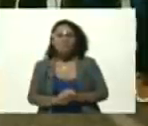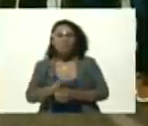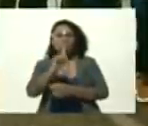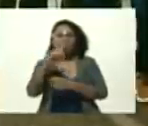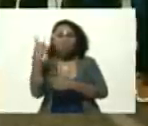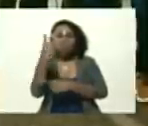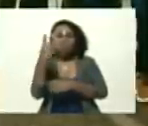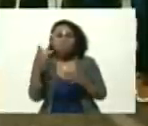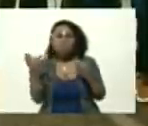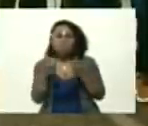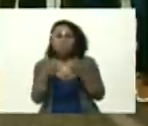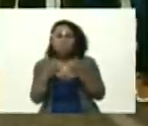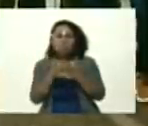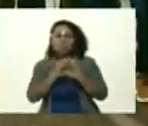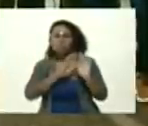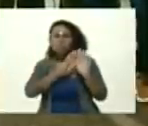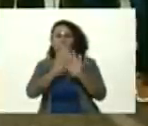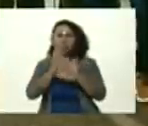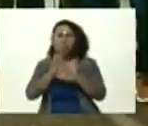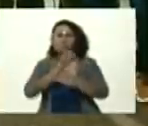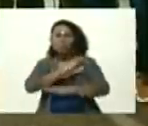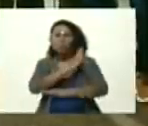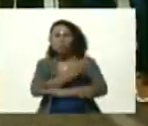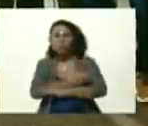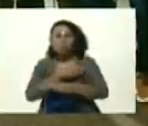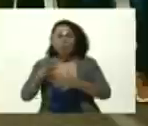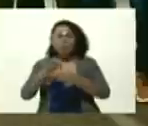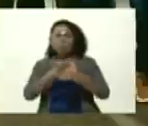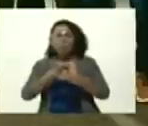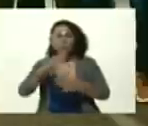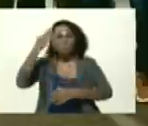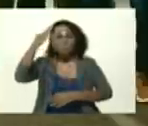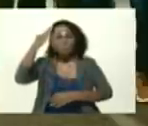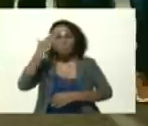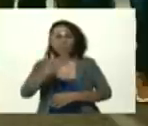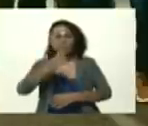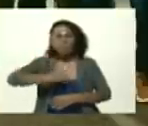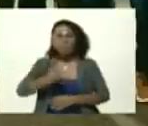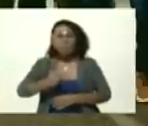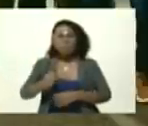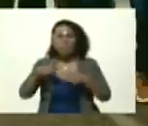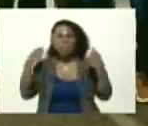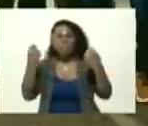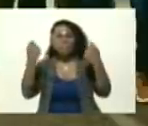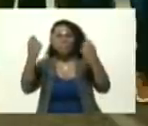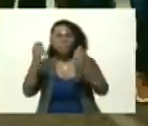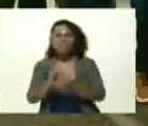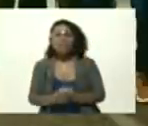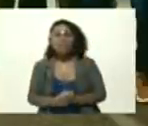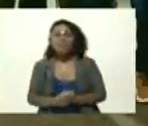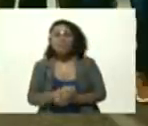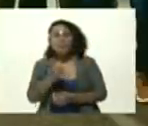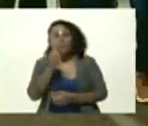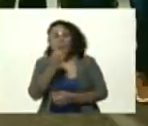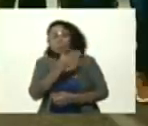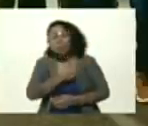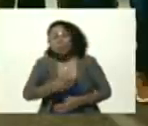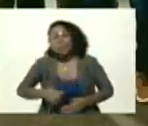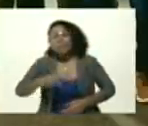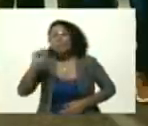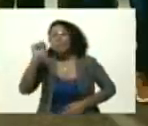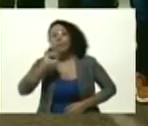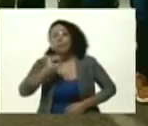equipo, una sola fuerza, equipo cívico, militar, policial y popular. Y bueno, presidente, sí,